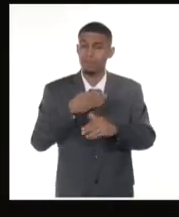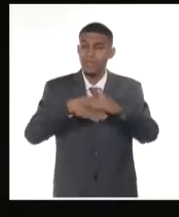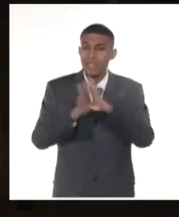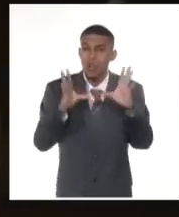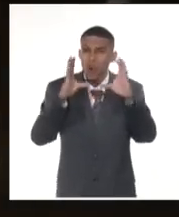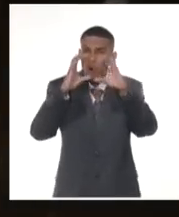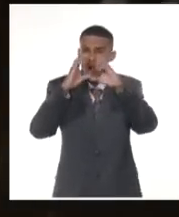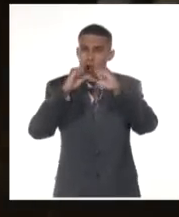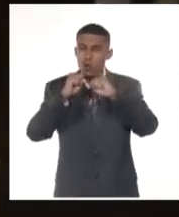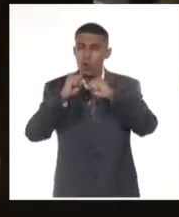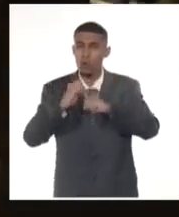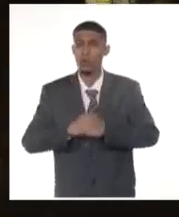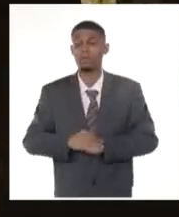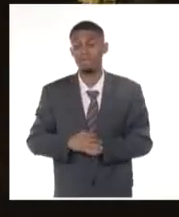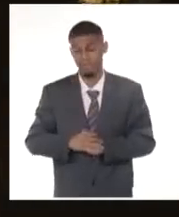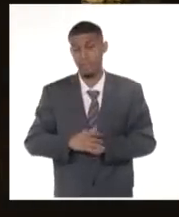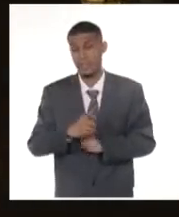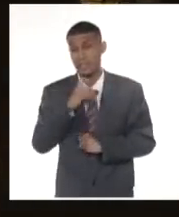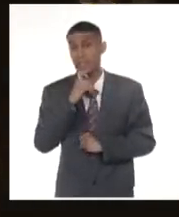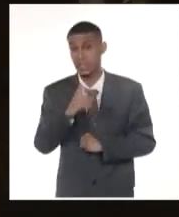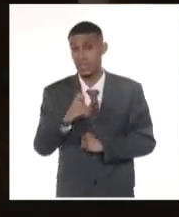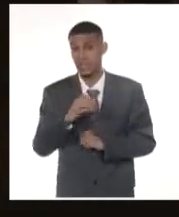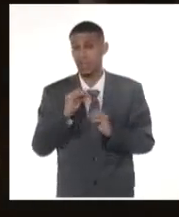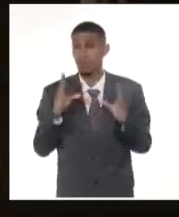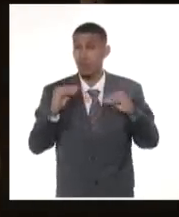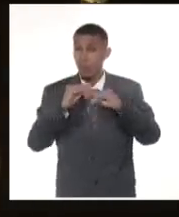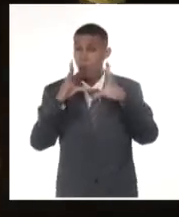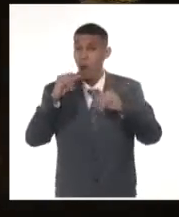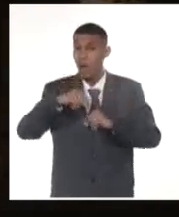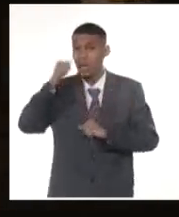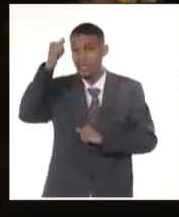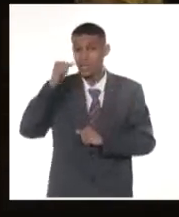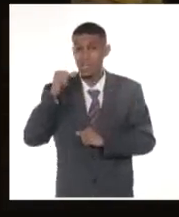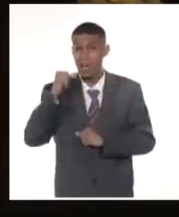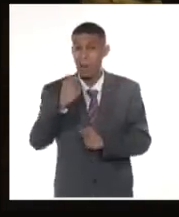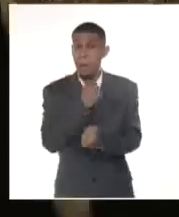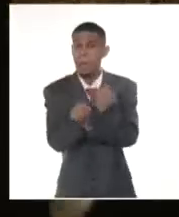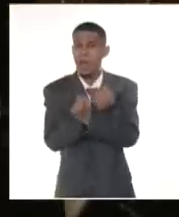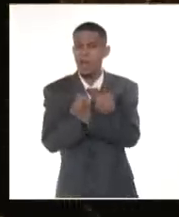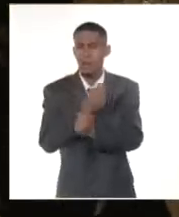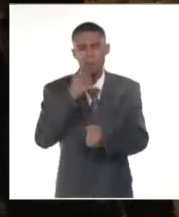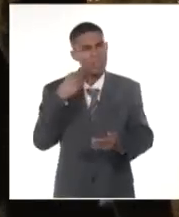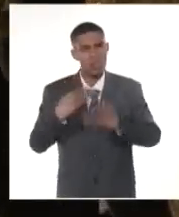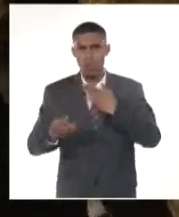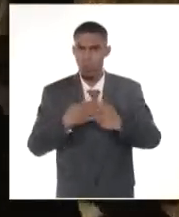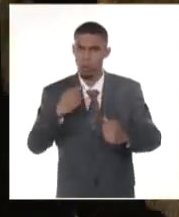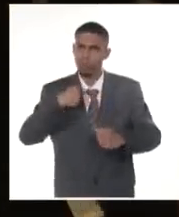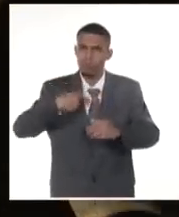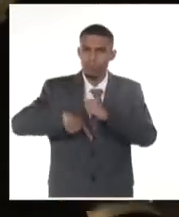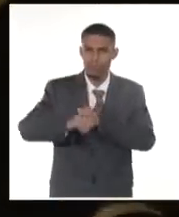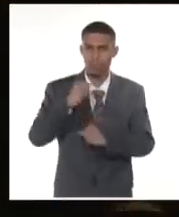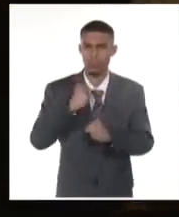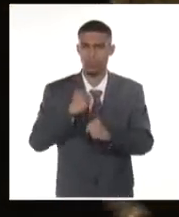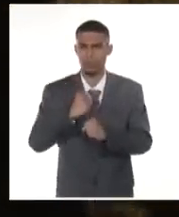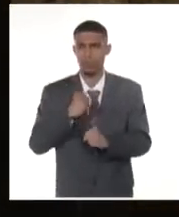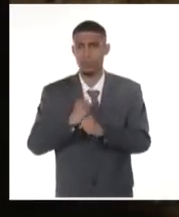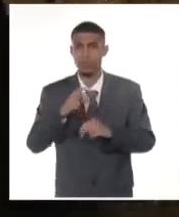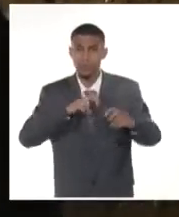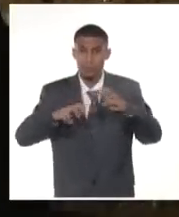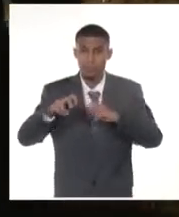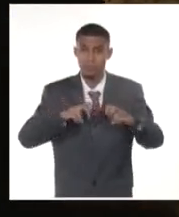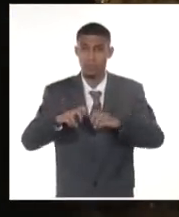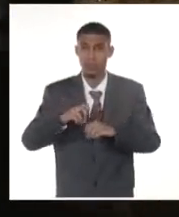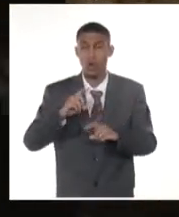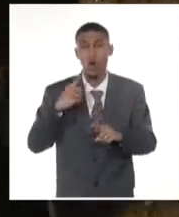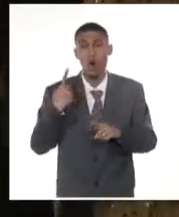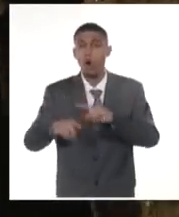chimenea. El ritmo lo rompió en la madrugada de este sábado el peligro. Hubo que replegarse, analizar la situación y adoptar